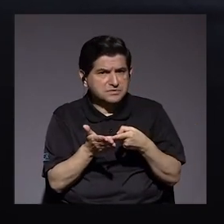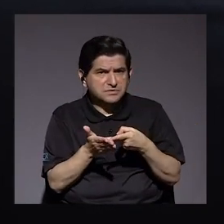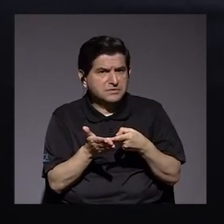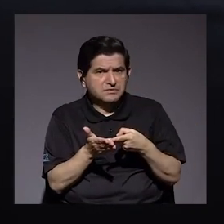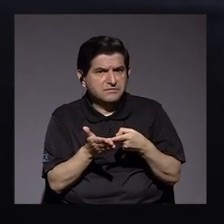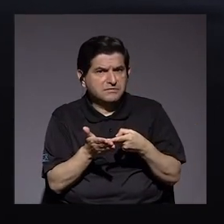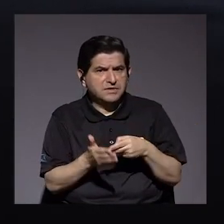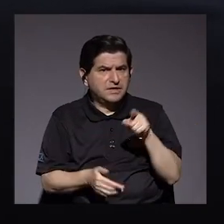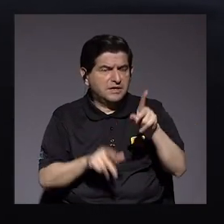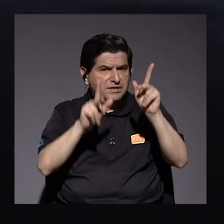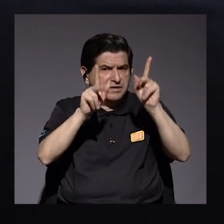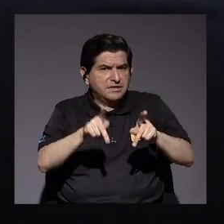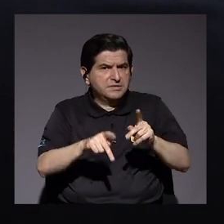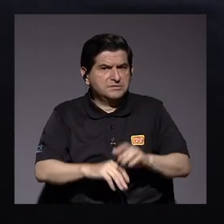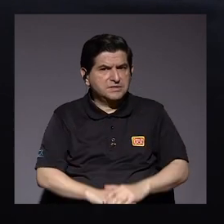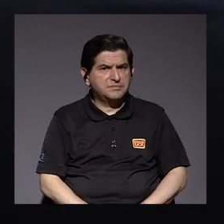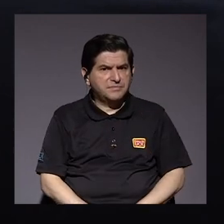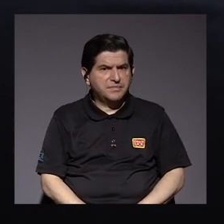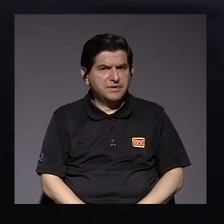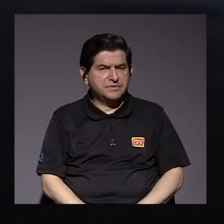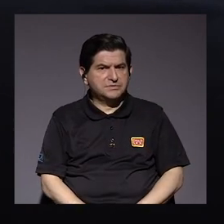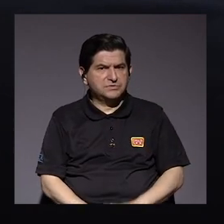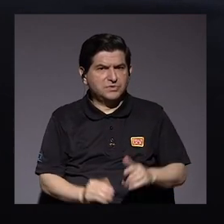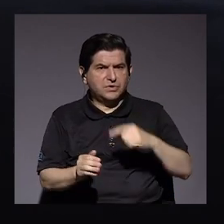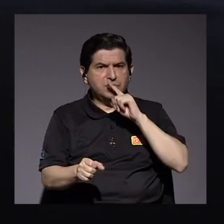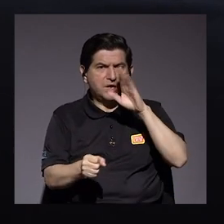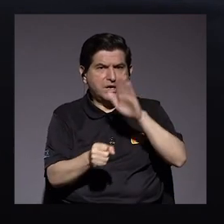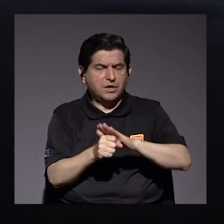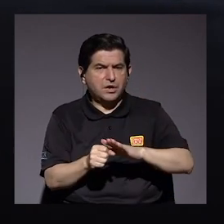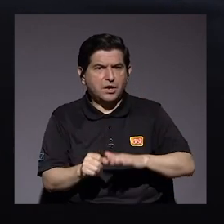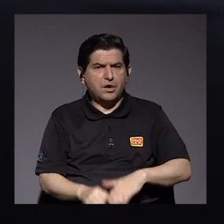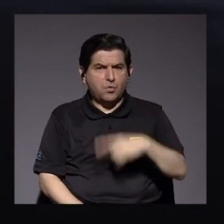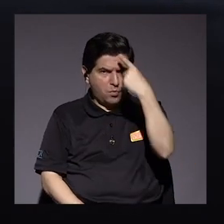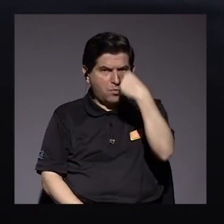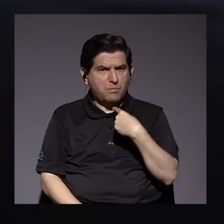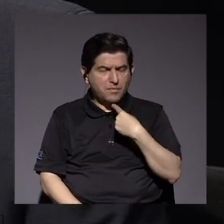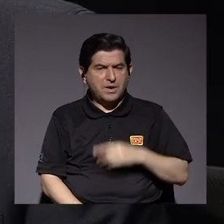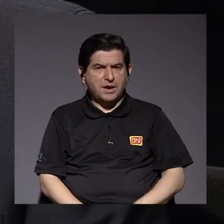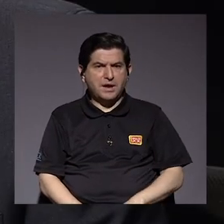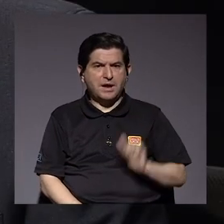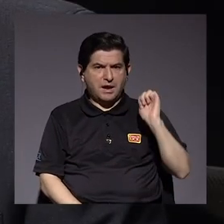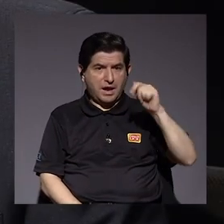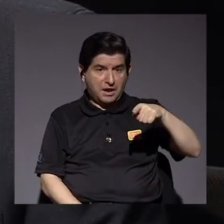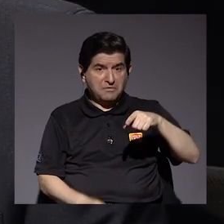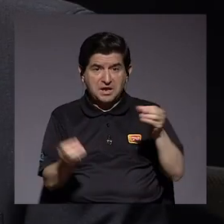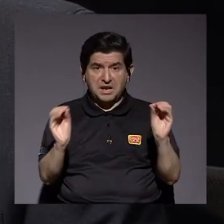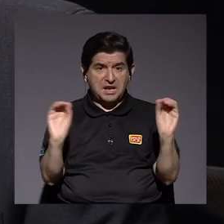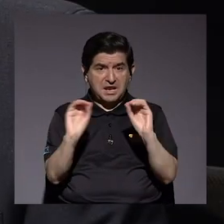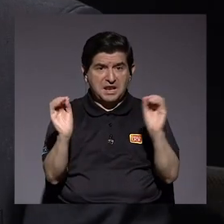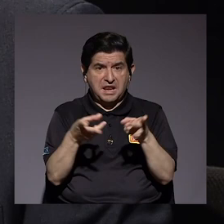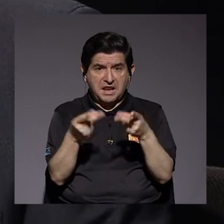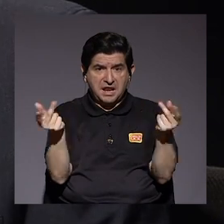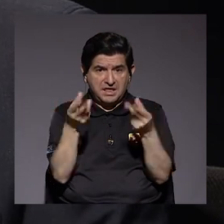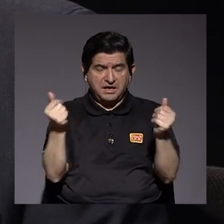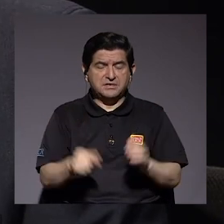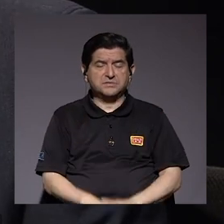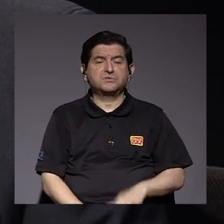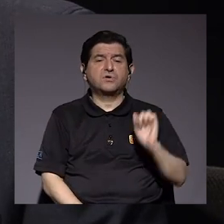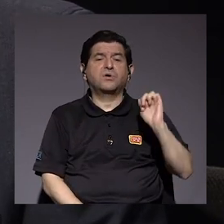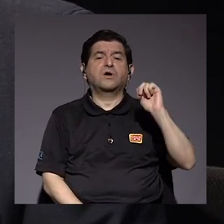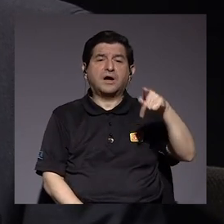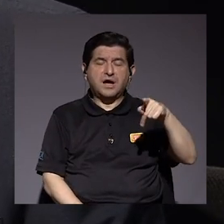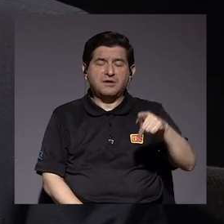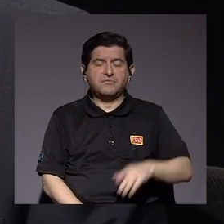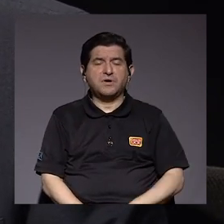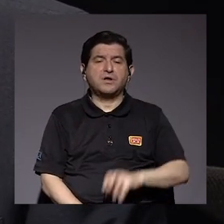de de su perfil fue austero el recuerdo abel